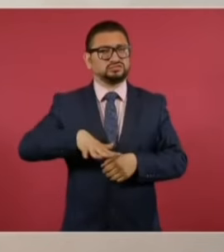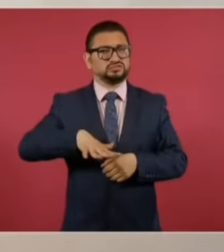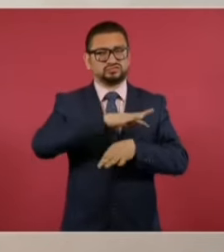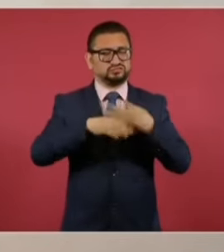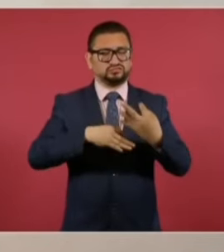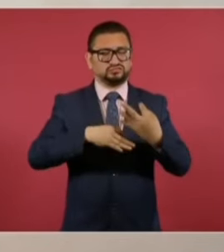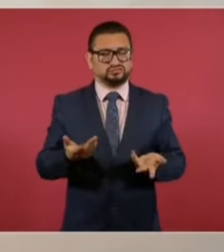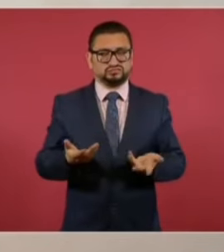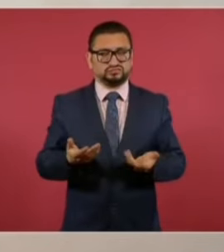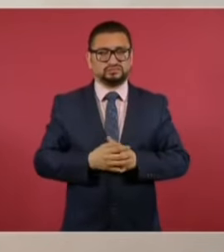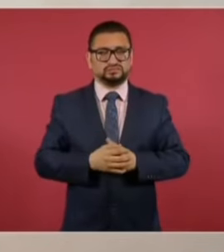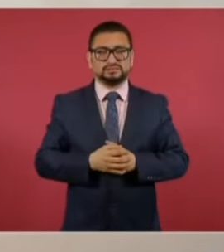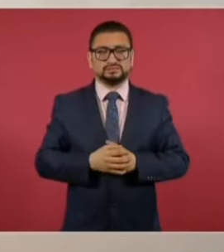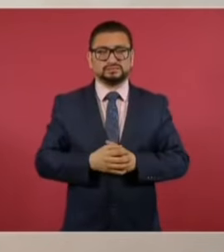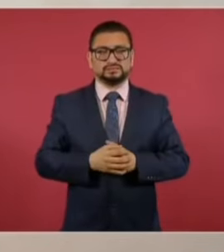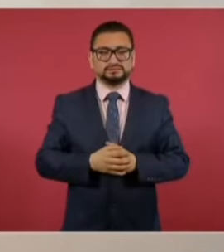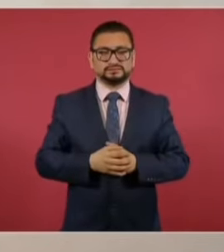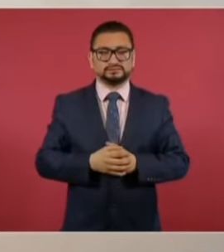pública.